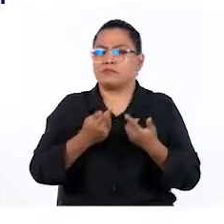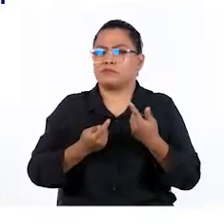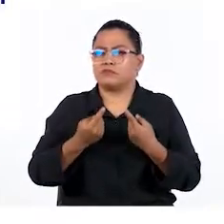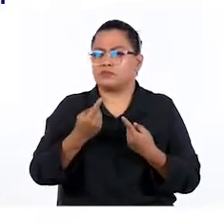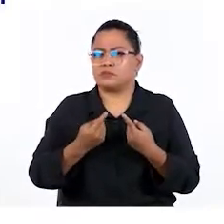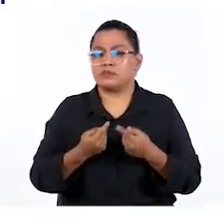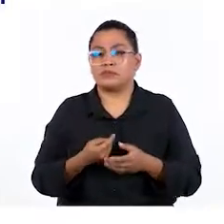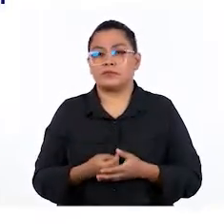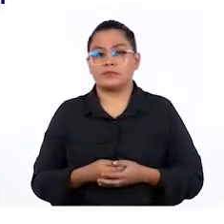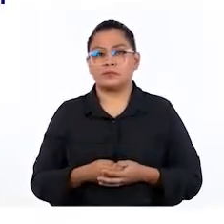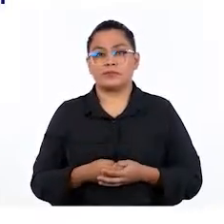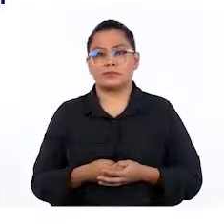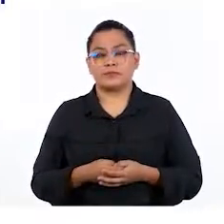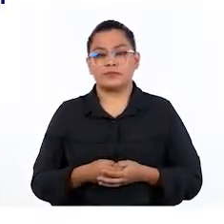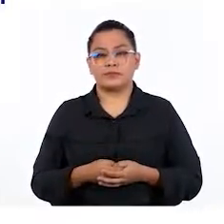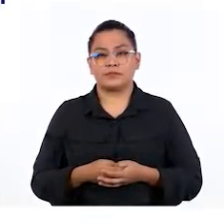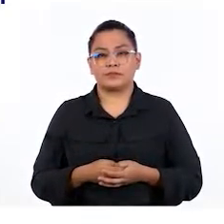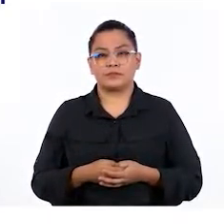útil?